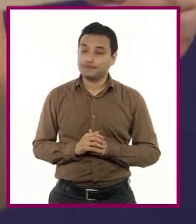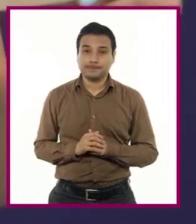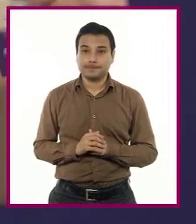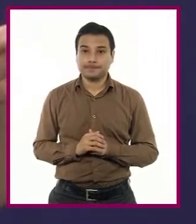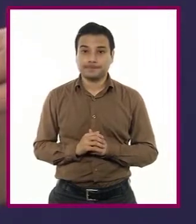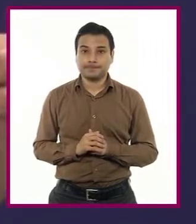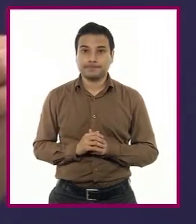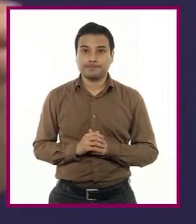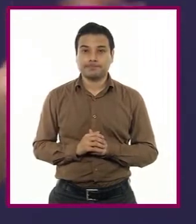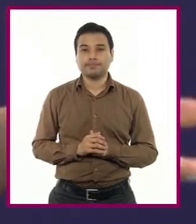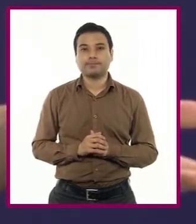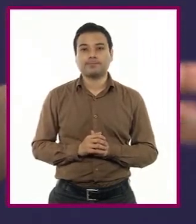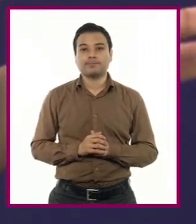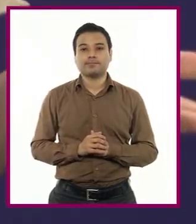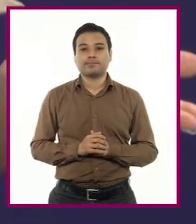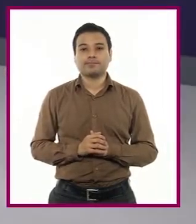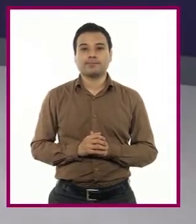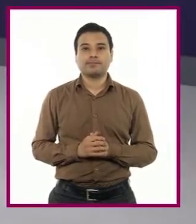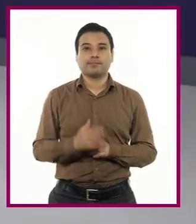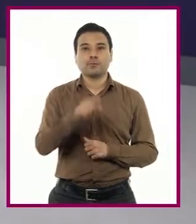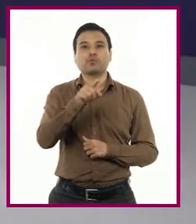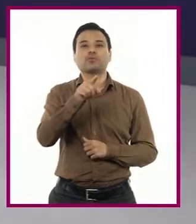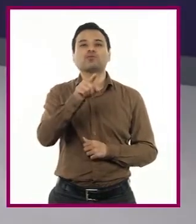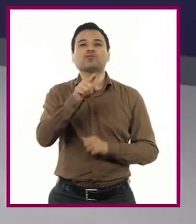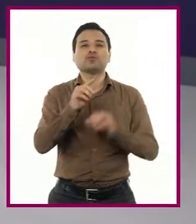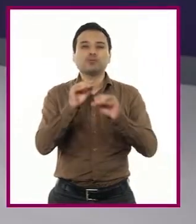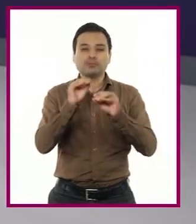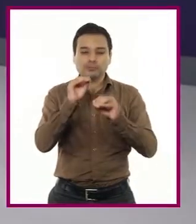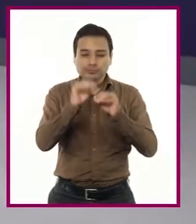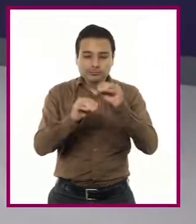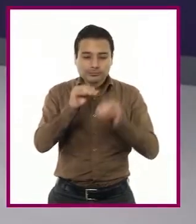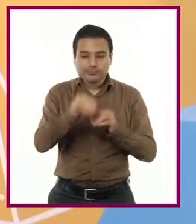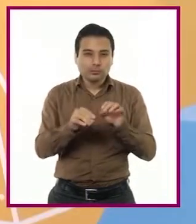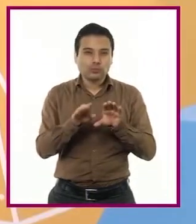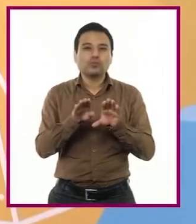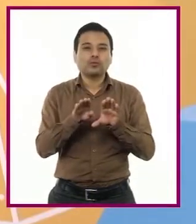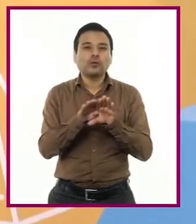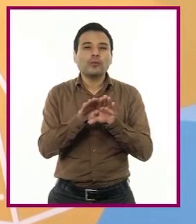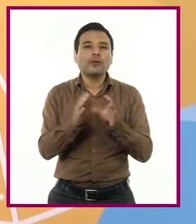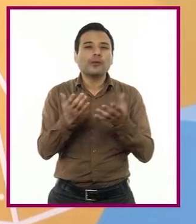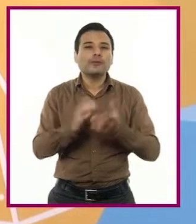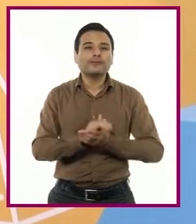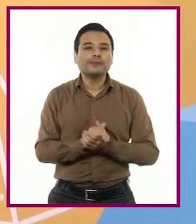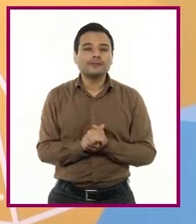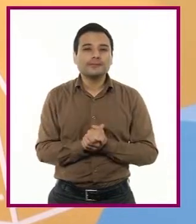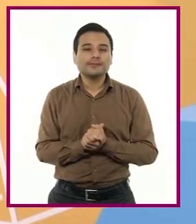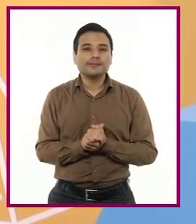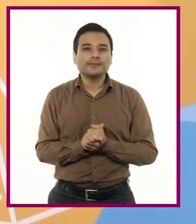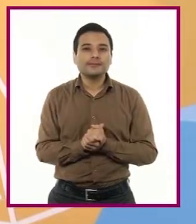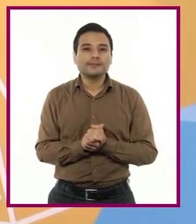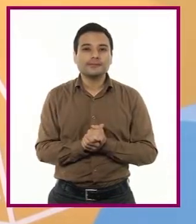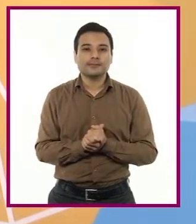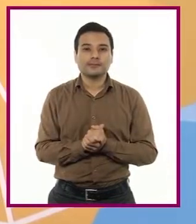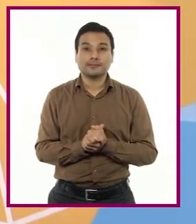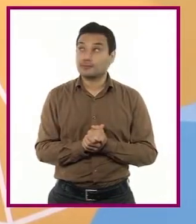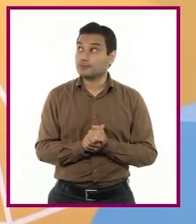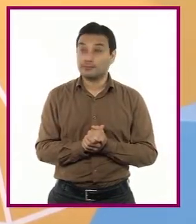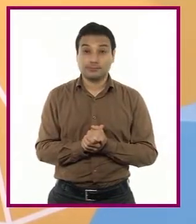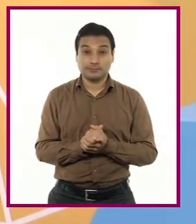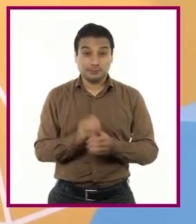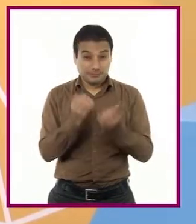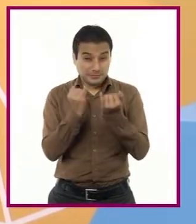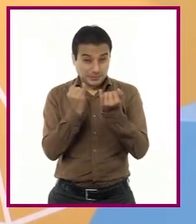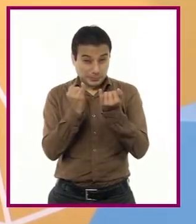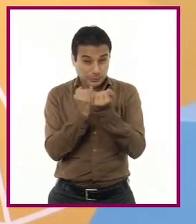¿Cuál fue el triángulo que obtuvieron en casa para este ejemplo? Ahora comprobemos si nuestros triángulos son iguales